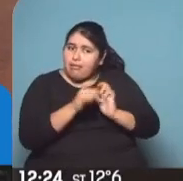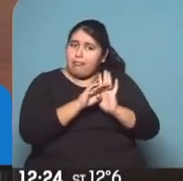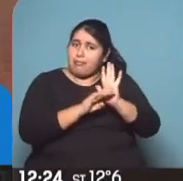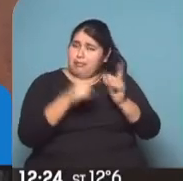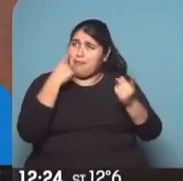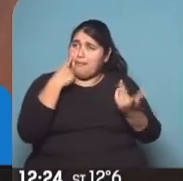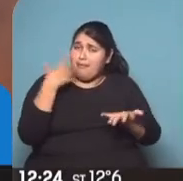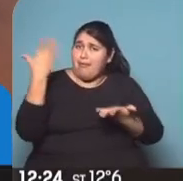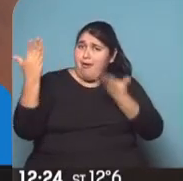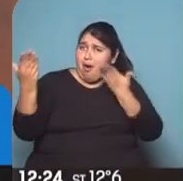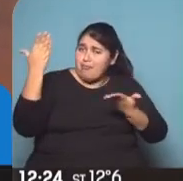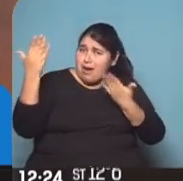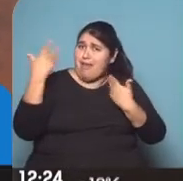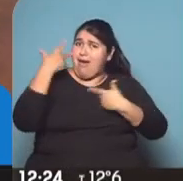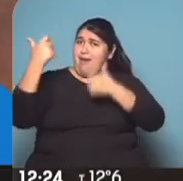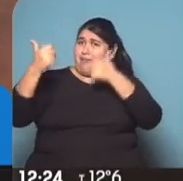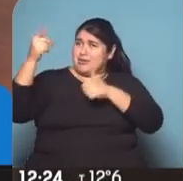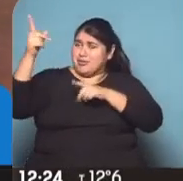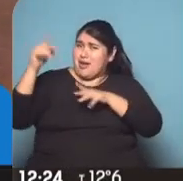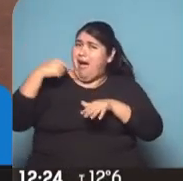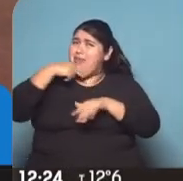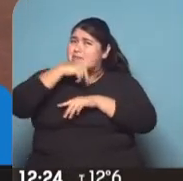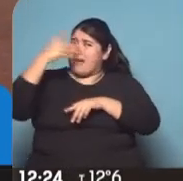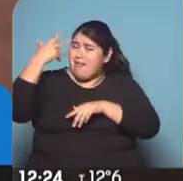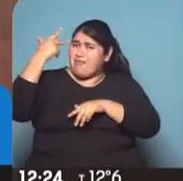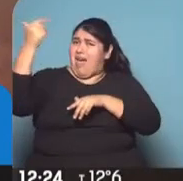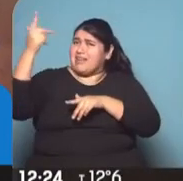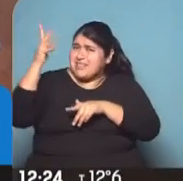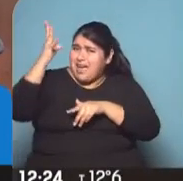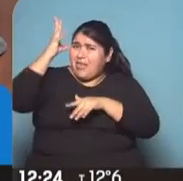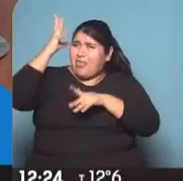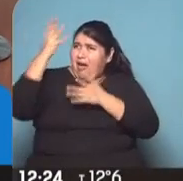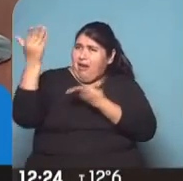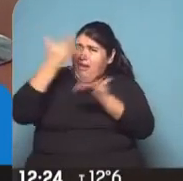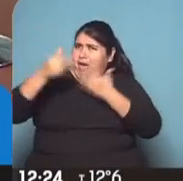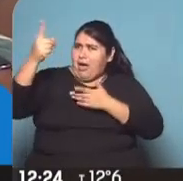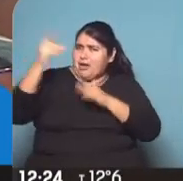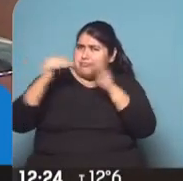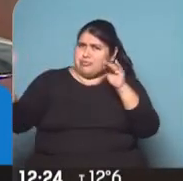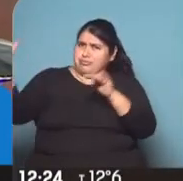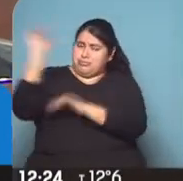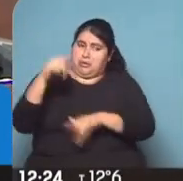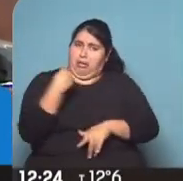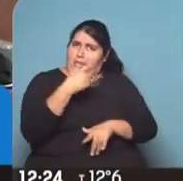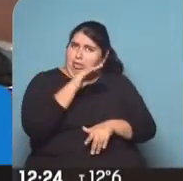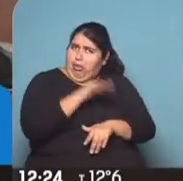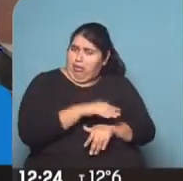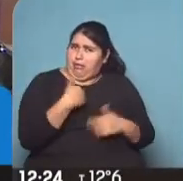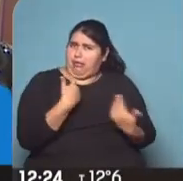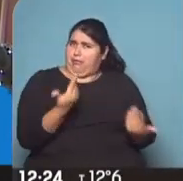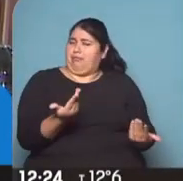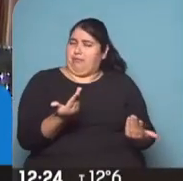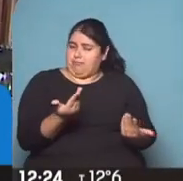contra países como francia alemania italia que son totalmente distintos en ese sentido a nosotros